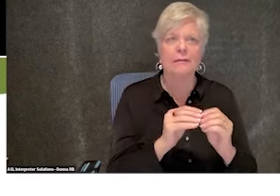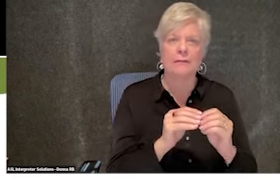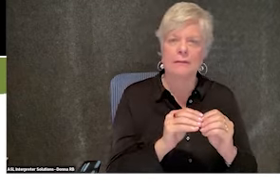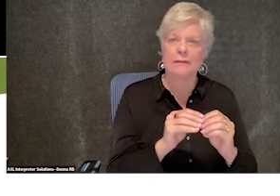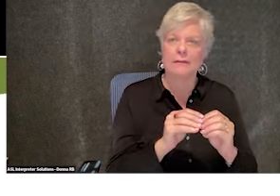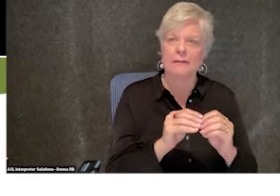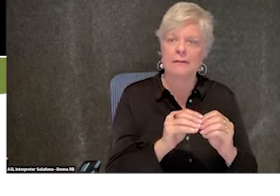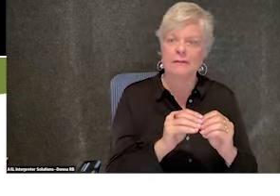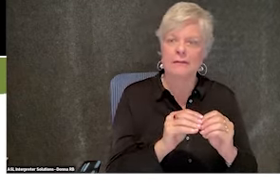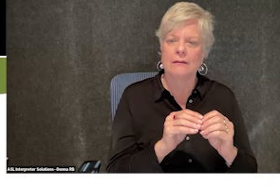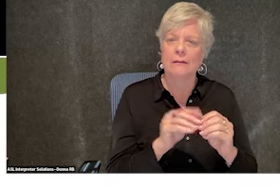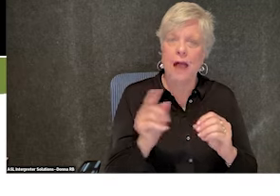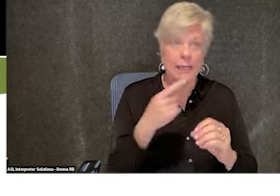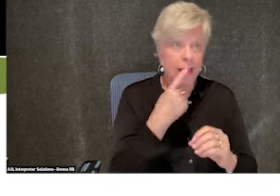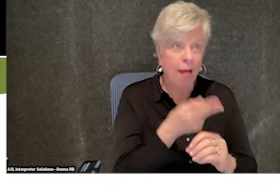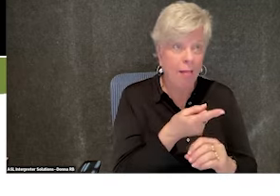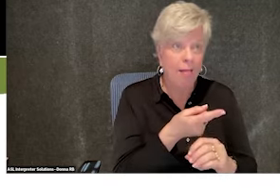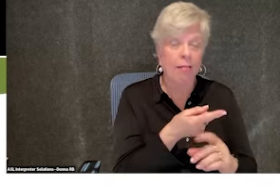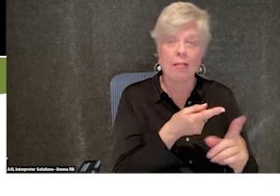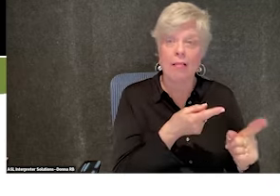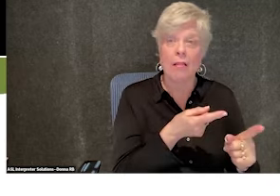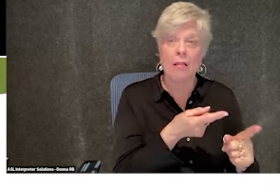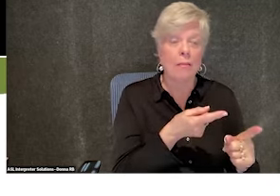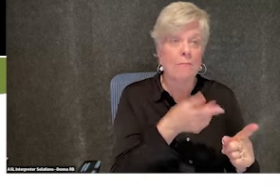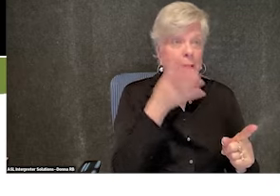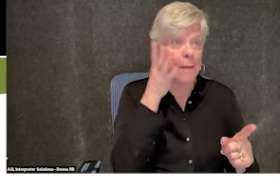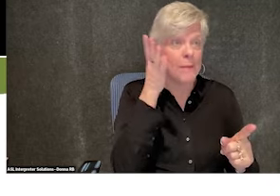yo uso también muchos soportes,